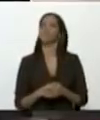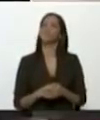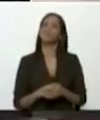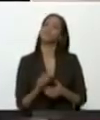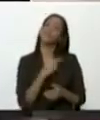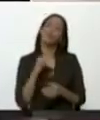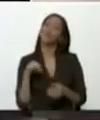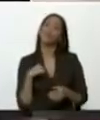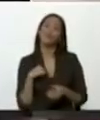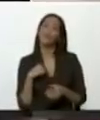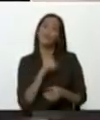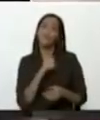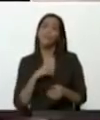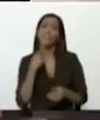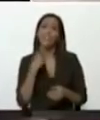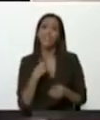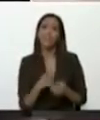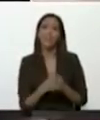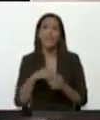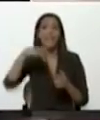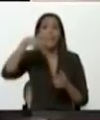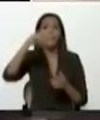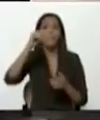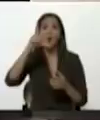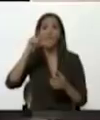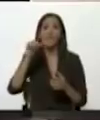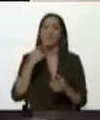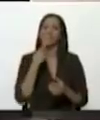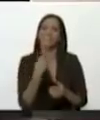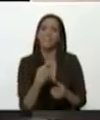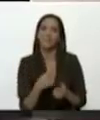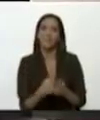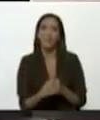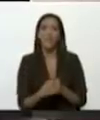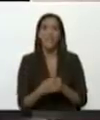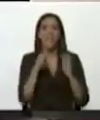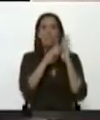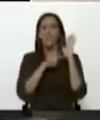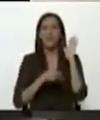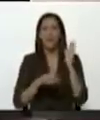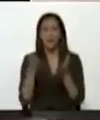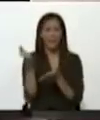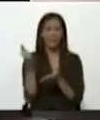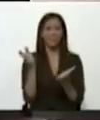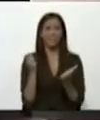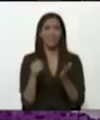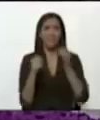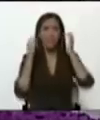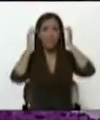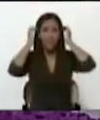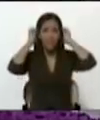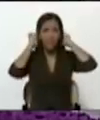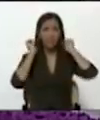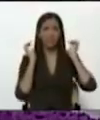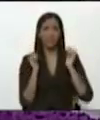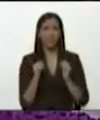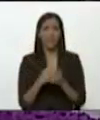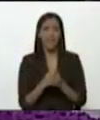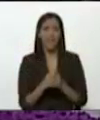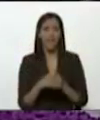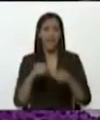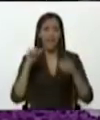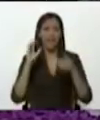nosotros no somos los que estamos diciendo. Es Patricia Poleo la que está diciendo. Es el programa este... Factor de Poder. No, de América TV. Que